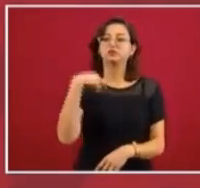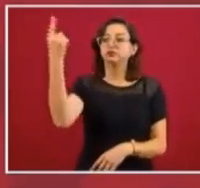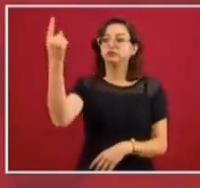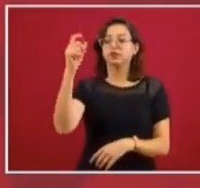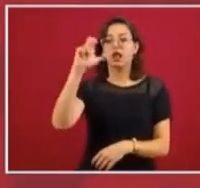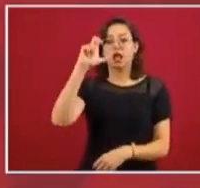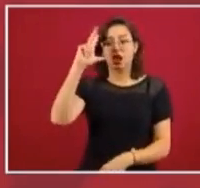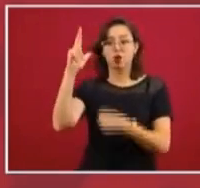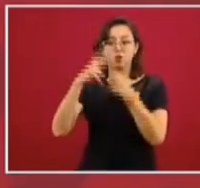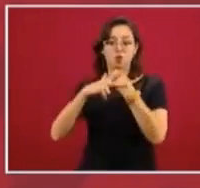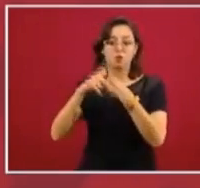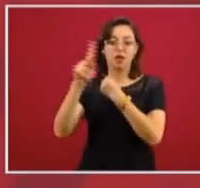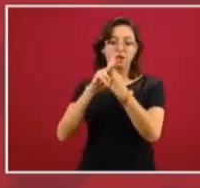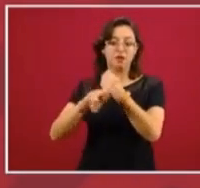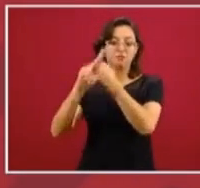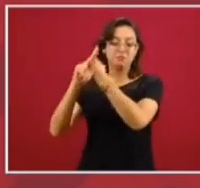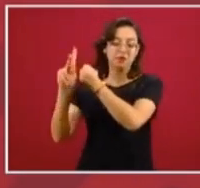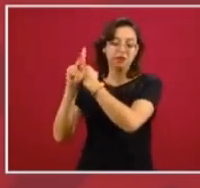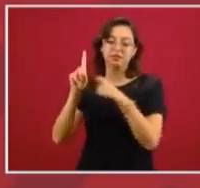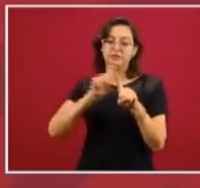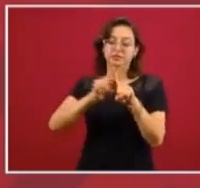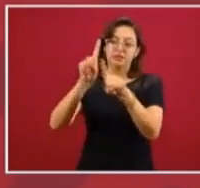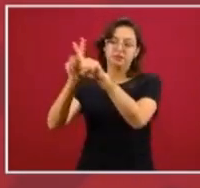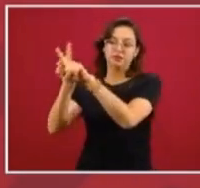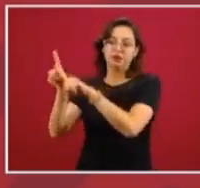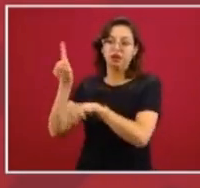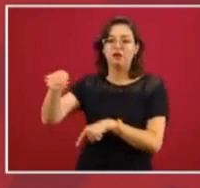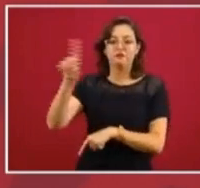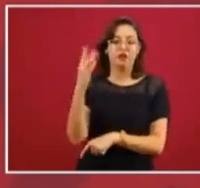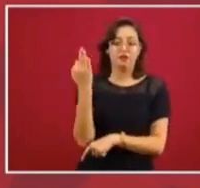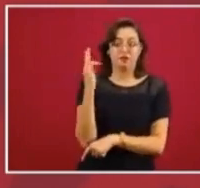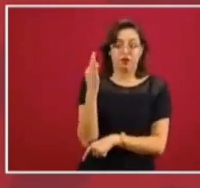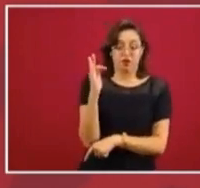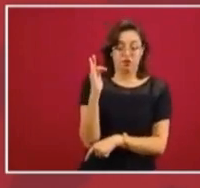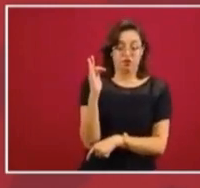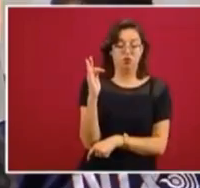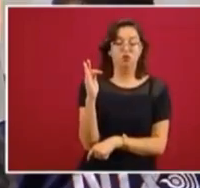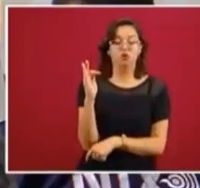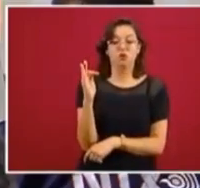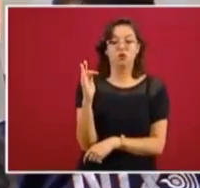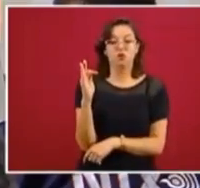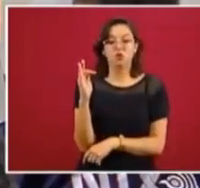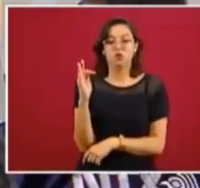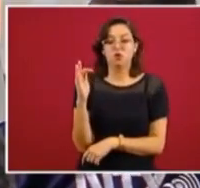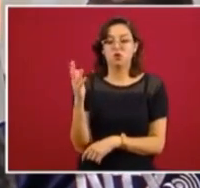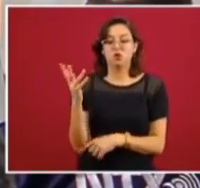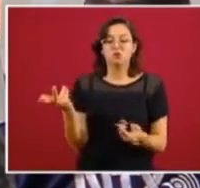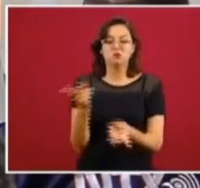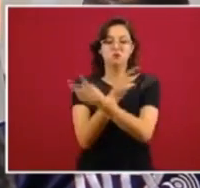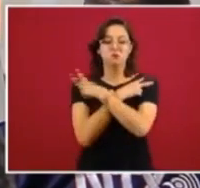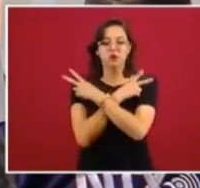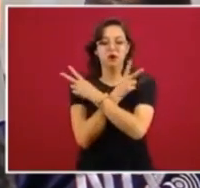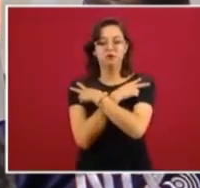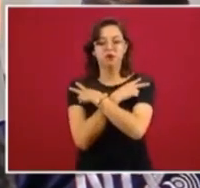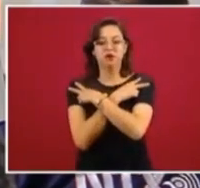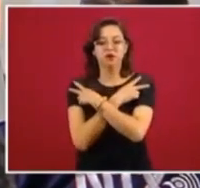al inicio de esta epidemia, en febrero, que hubo vacaciones